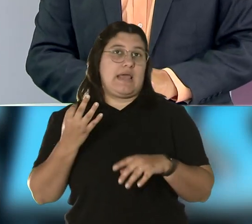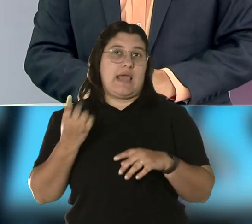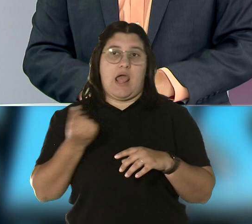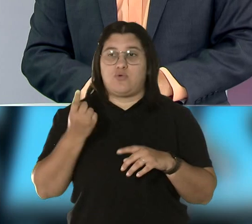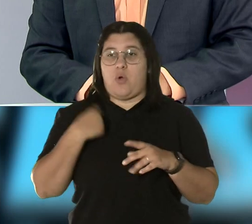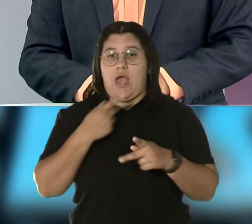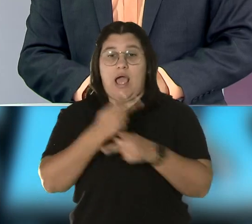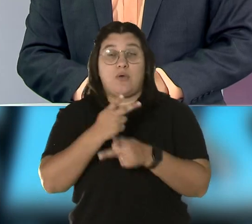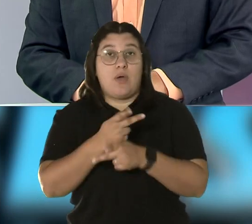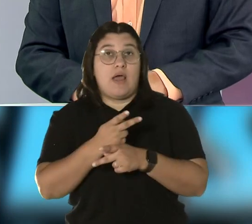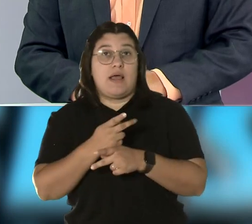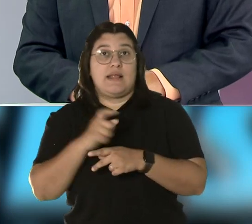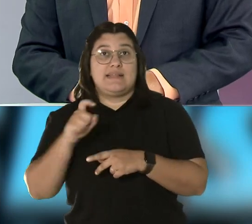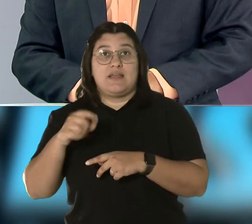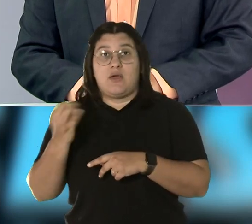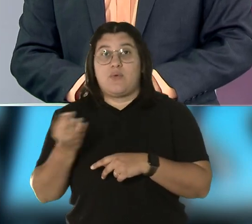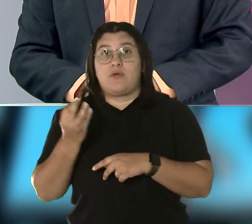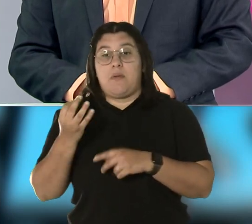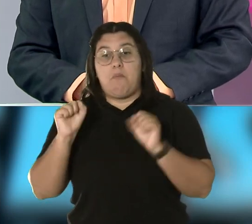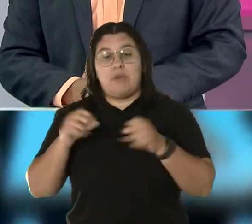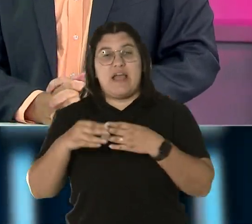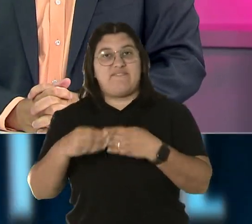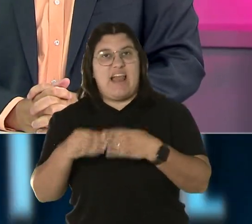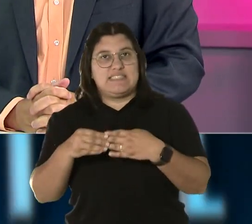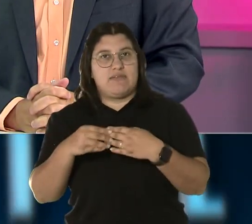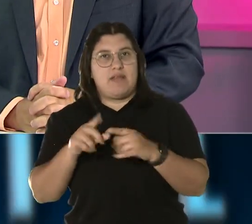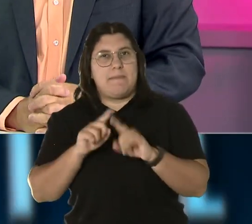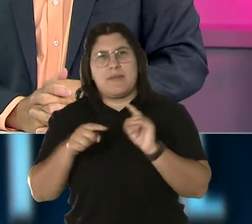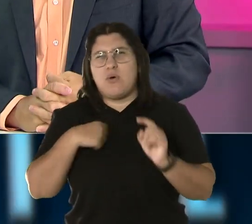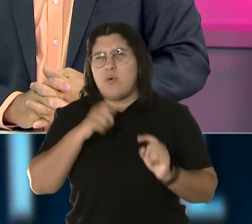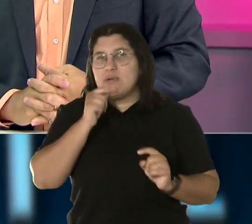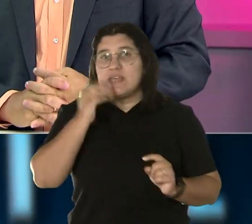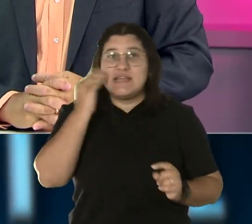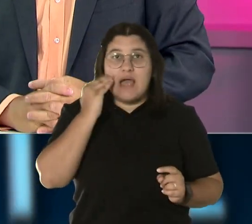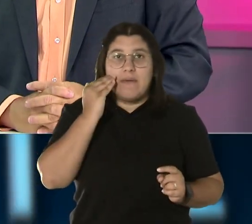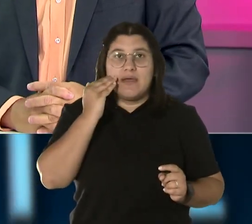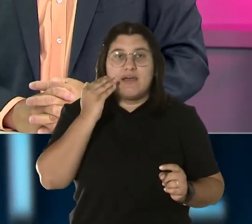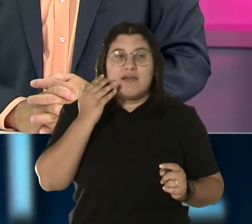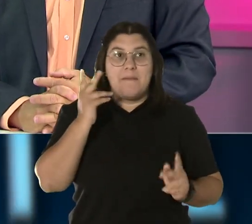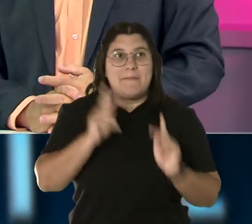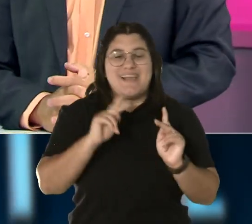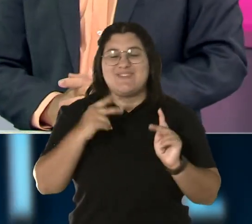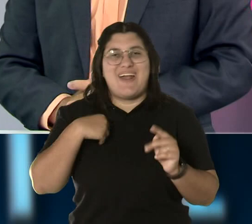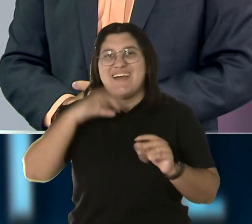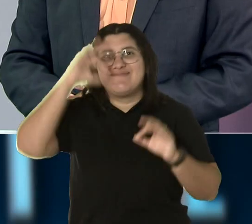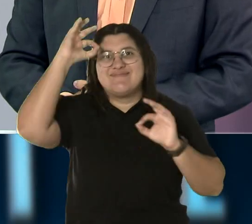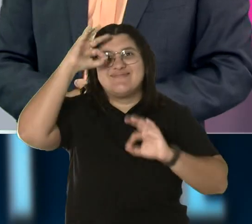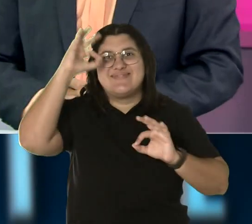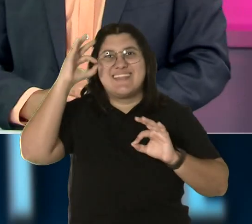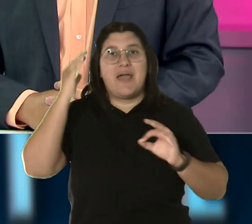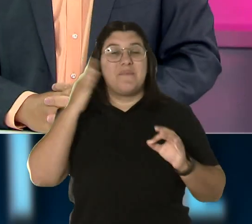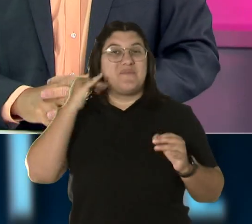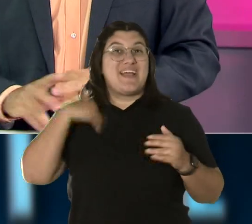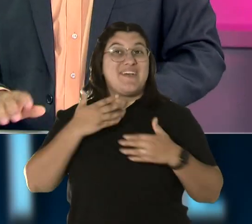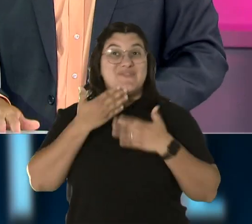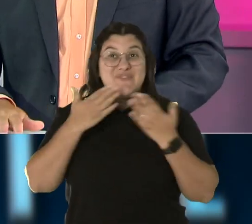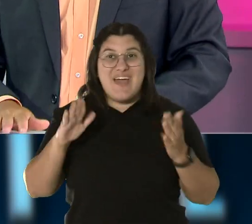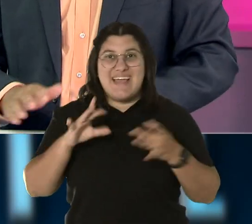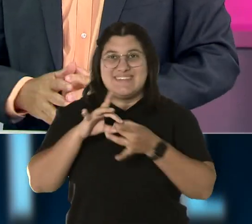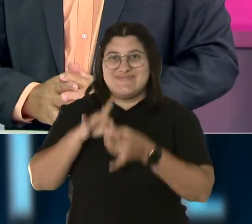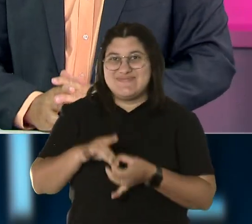al cuidado de un hijo, etcétera, tiene esa condición flexible. Pero ¿quiénes conocen esto? Pocas personas, porque volvemos a lo mismo. Hay poco conocimiento con las